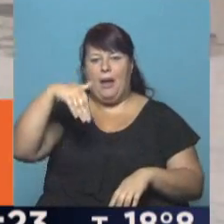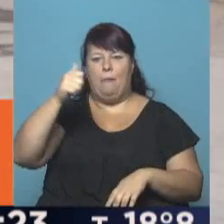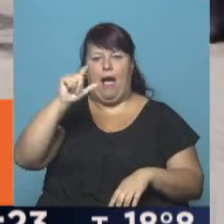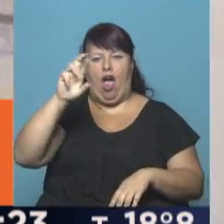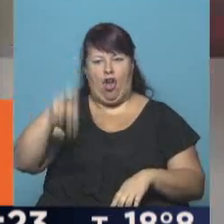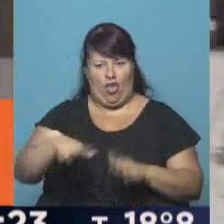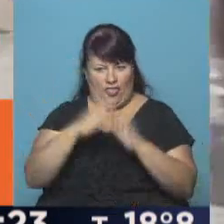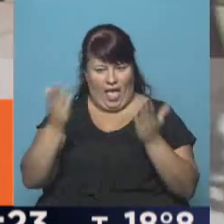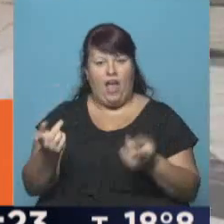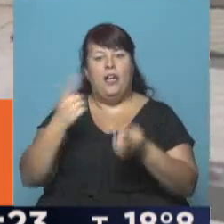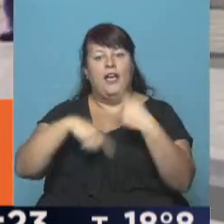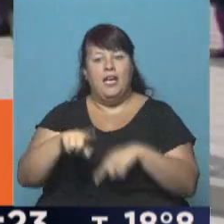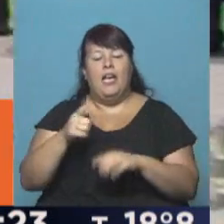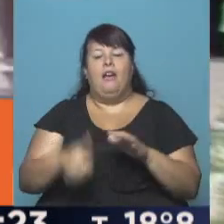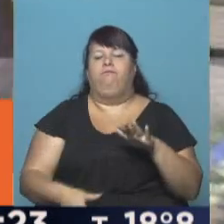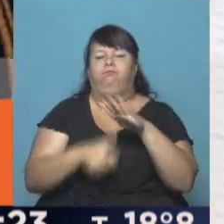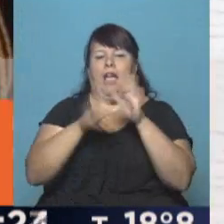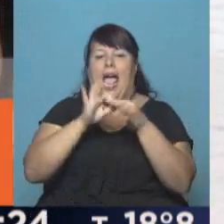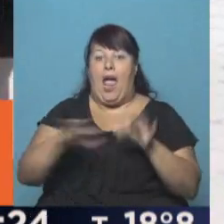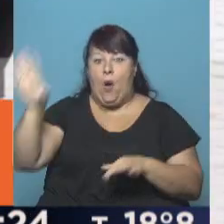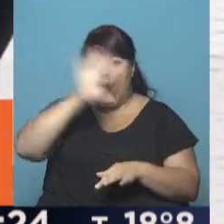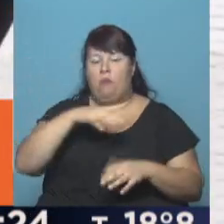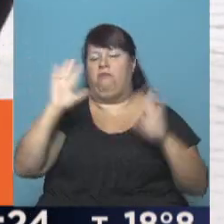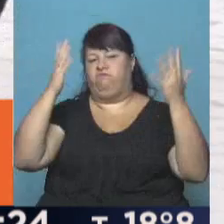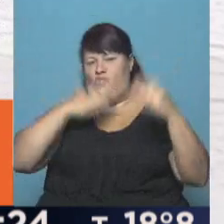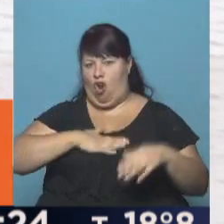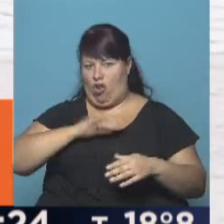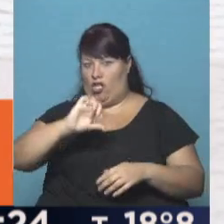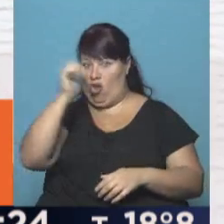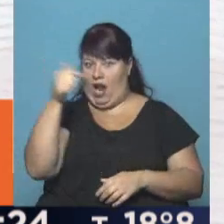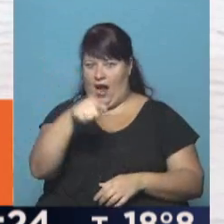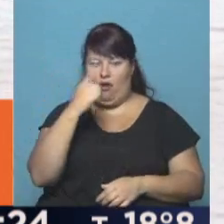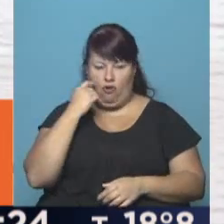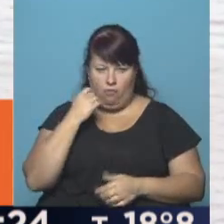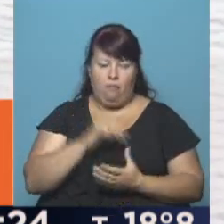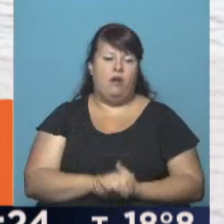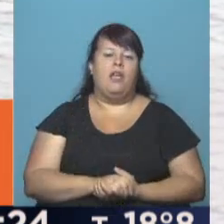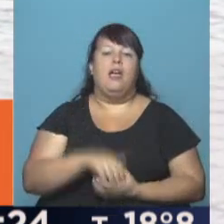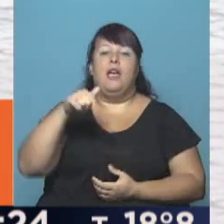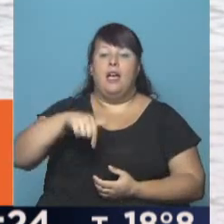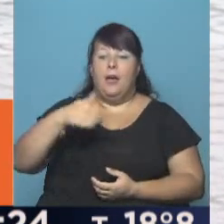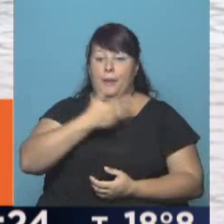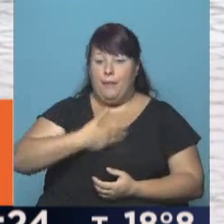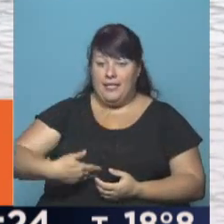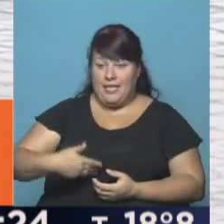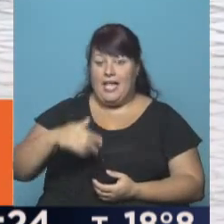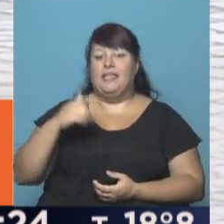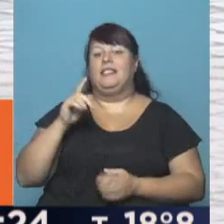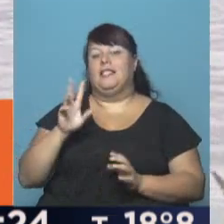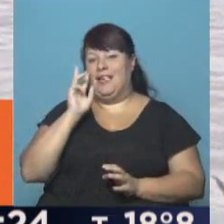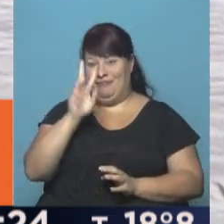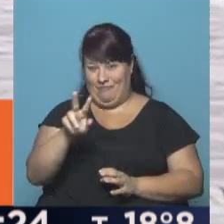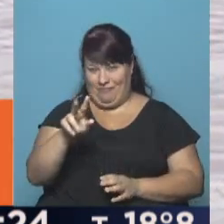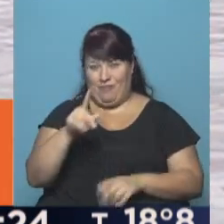en sus portadas, mientras los líderes de Europa celebraron el resultado de las elecciones. El actual mandatario, mientras